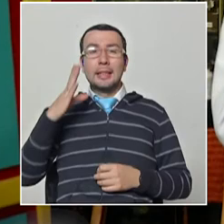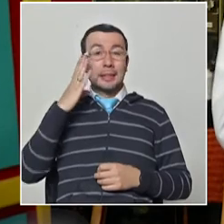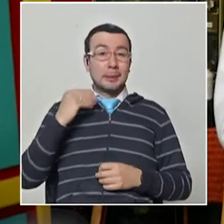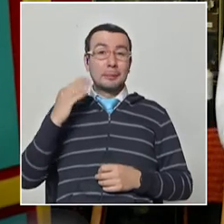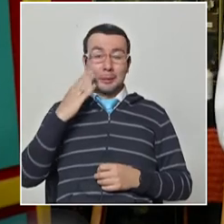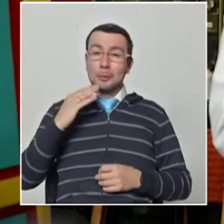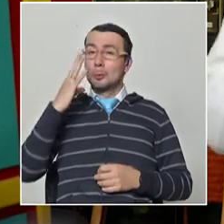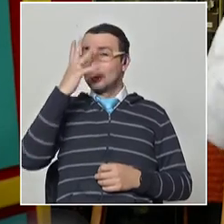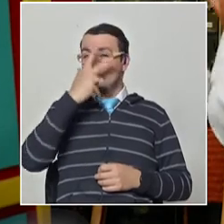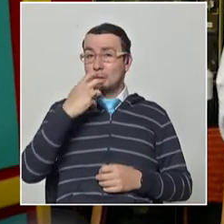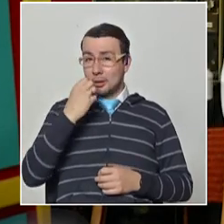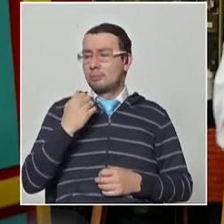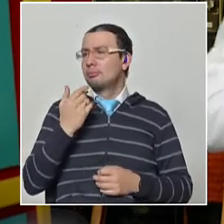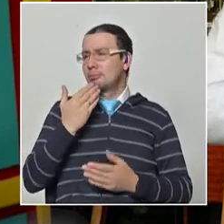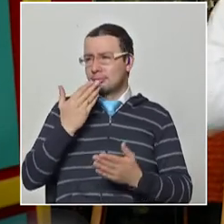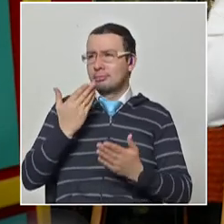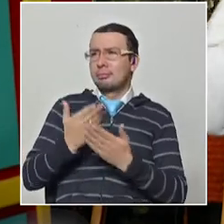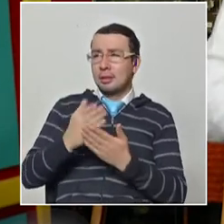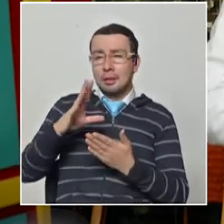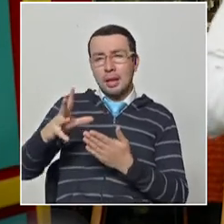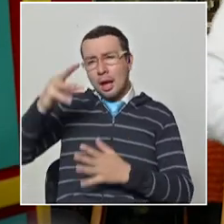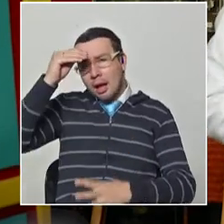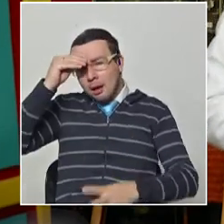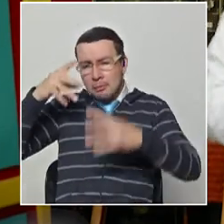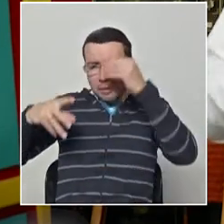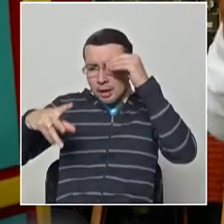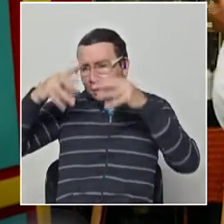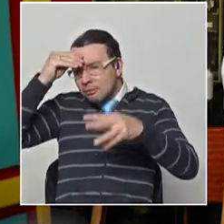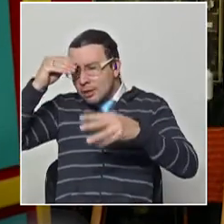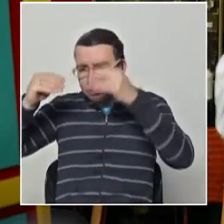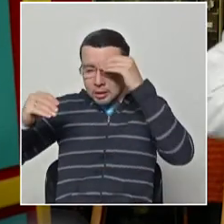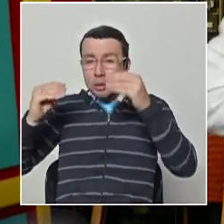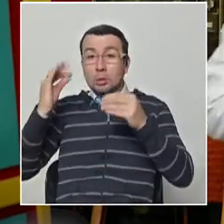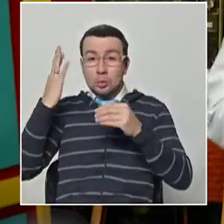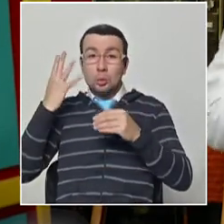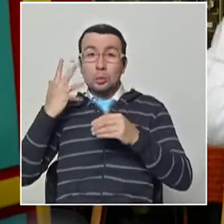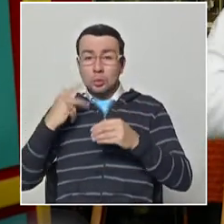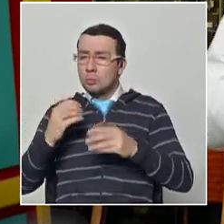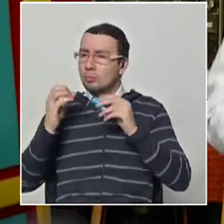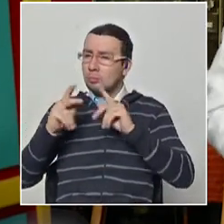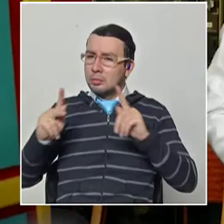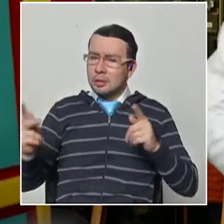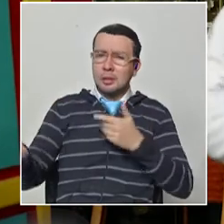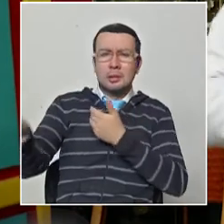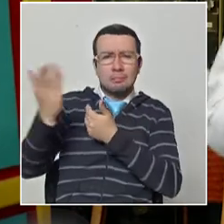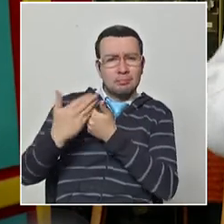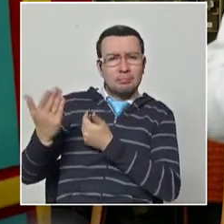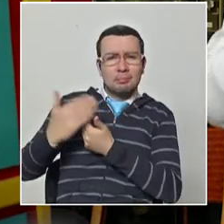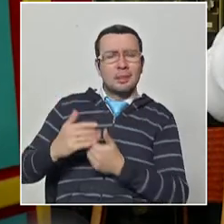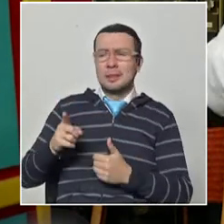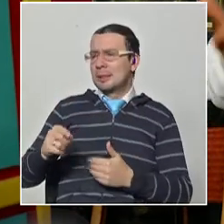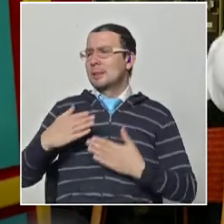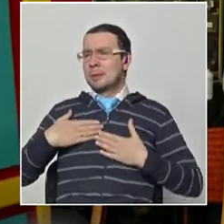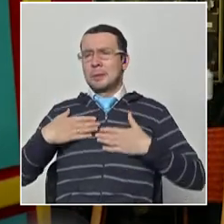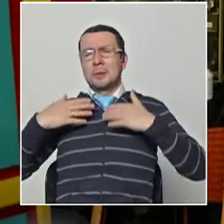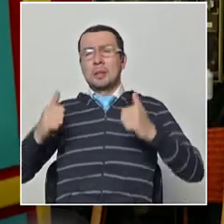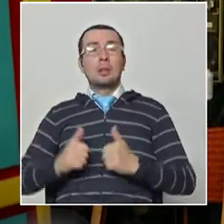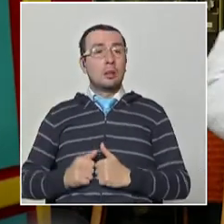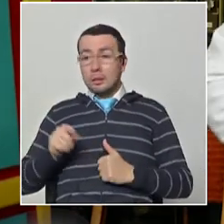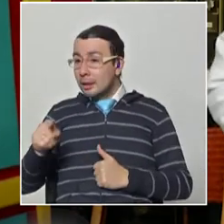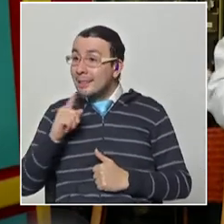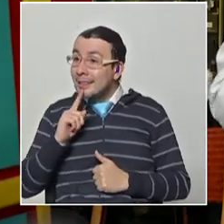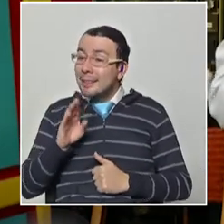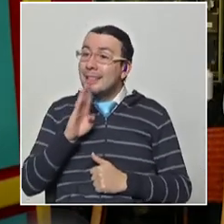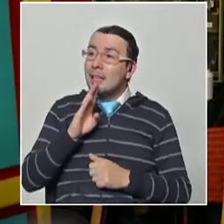aire se lo digo muy agradecido de todo este aprendizaje día a día de la cantidad de pacientes que están tan agradecidos no se puede hablar del que se curó